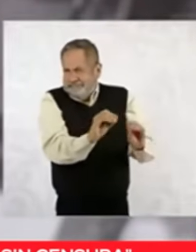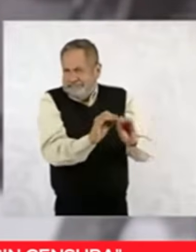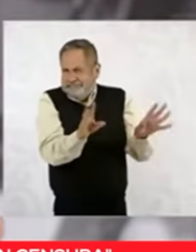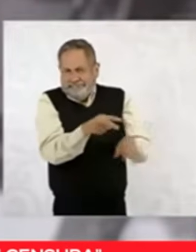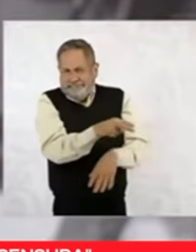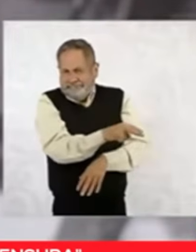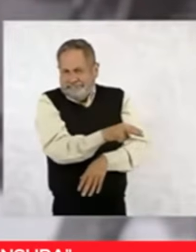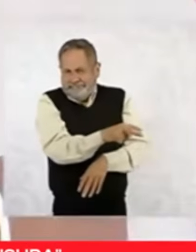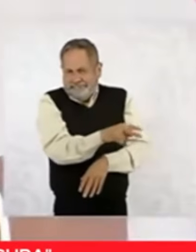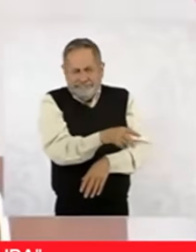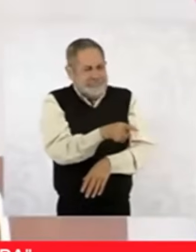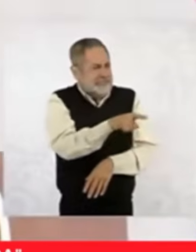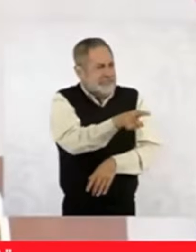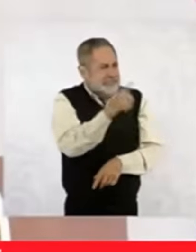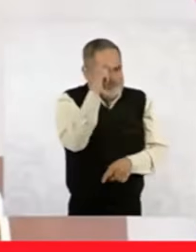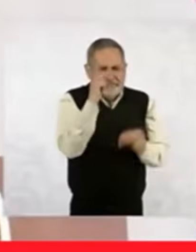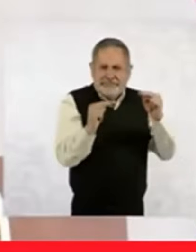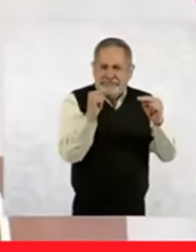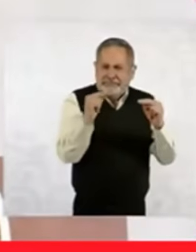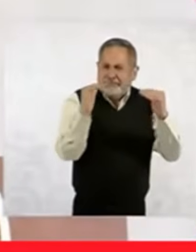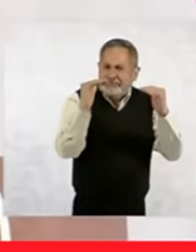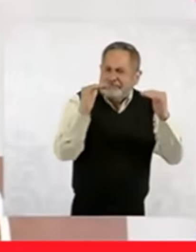¿En qué nivelazo están?